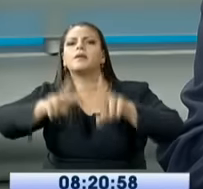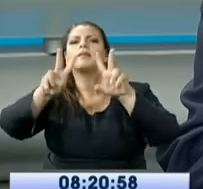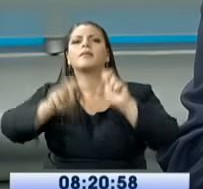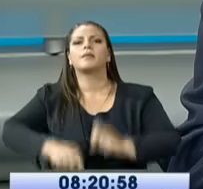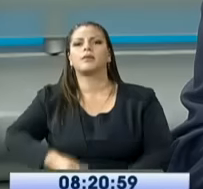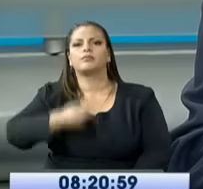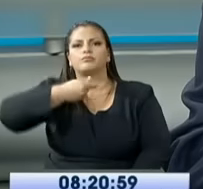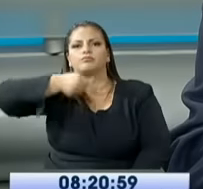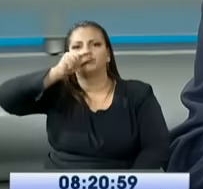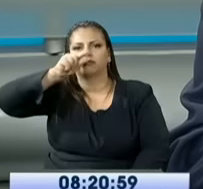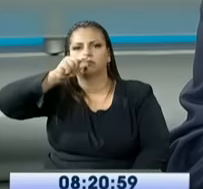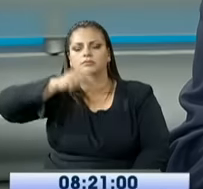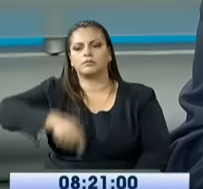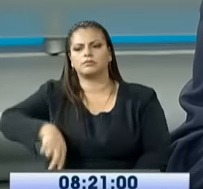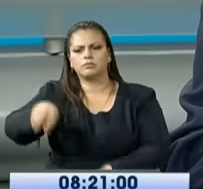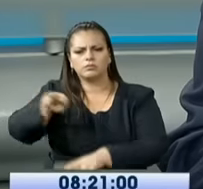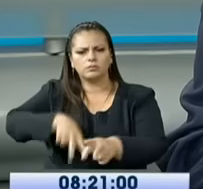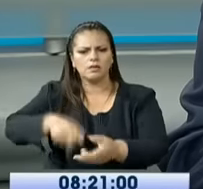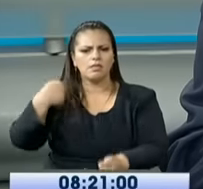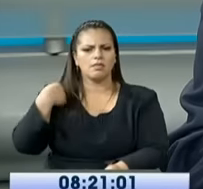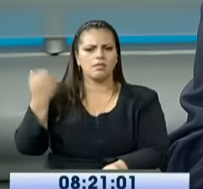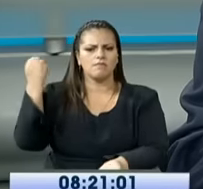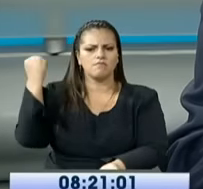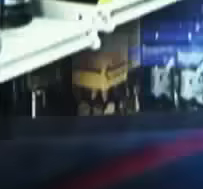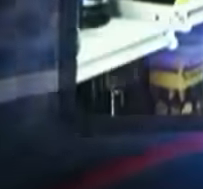etiquetado fiscal.